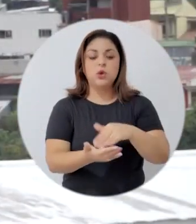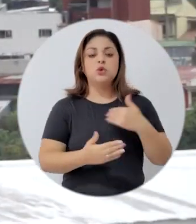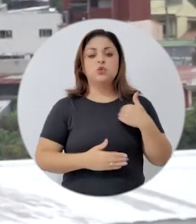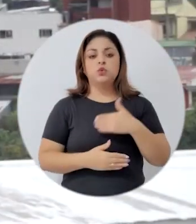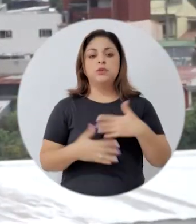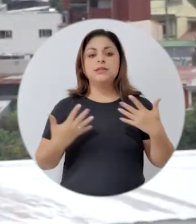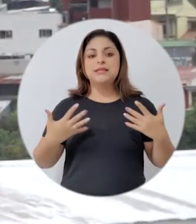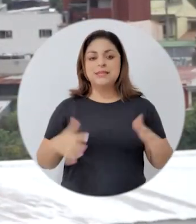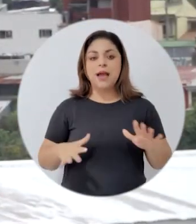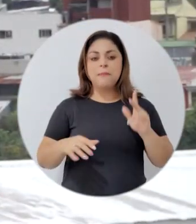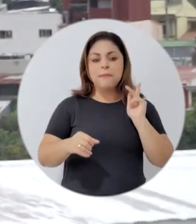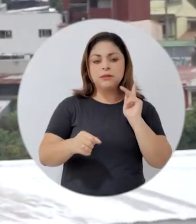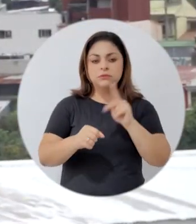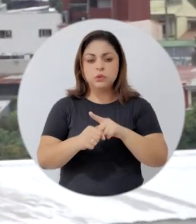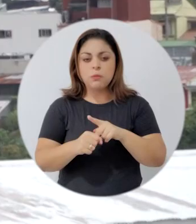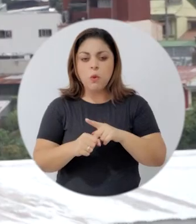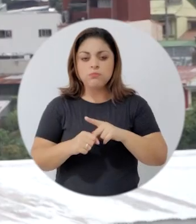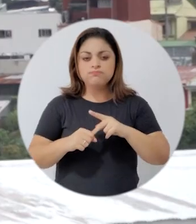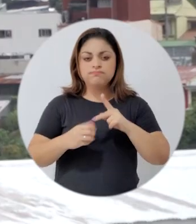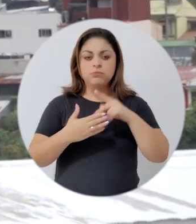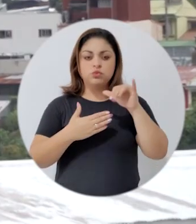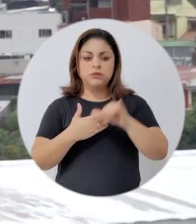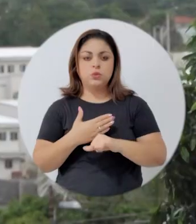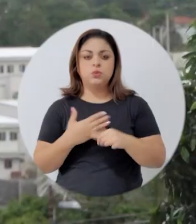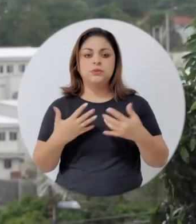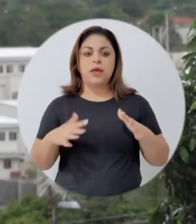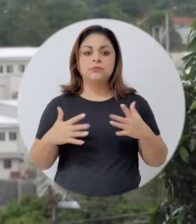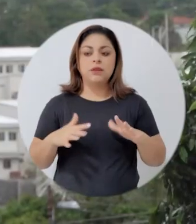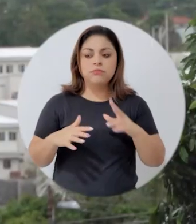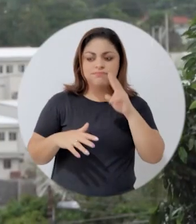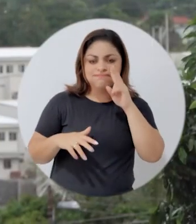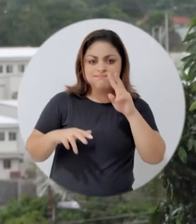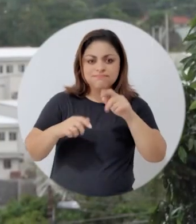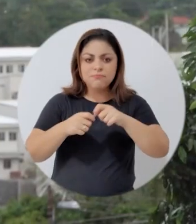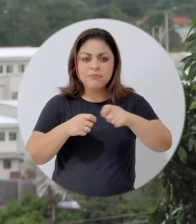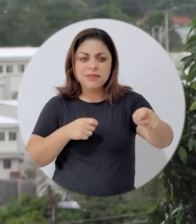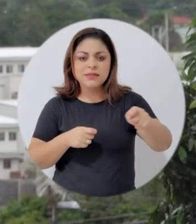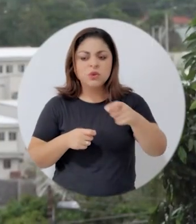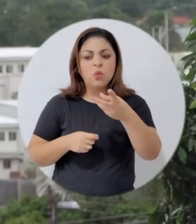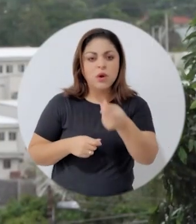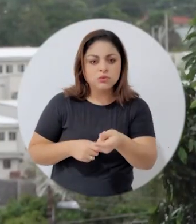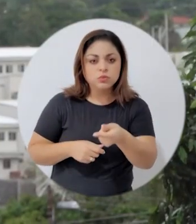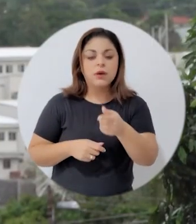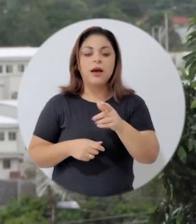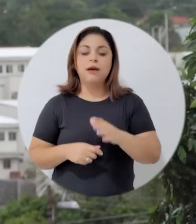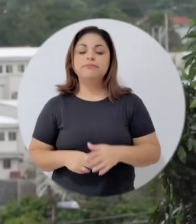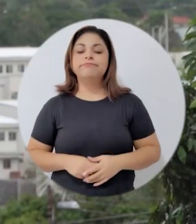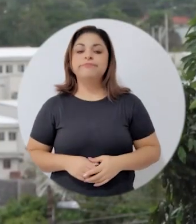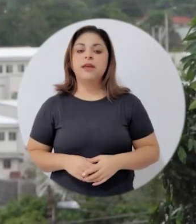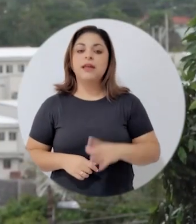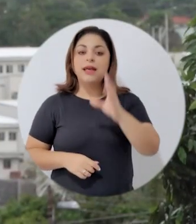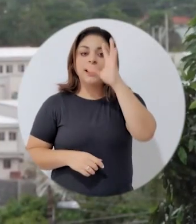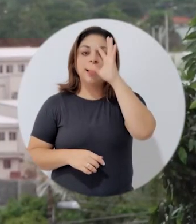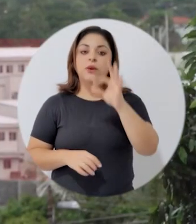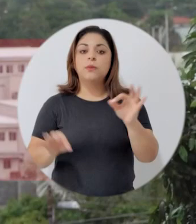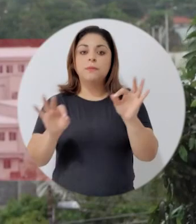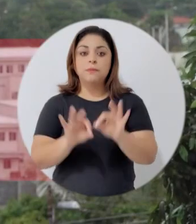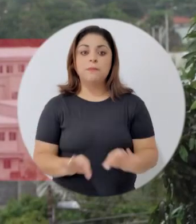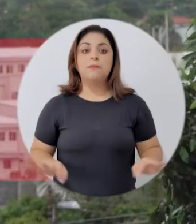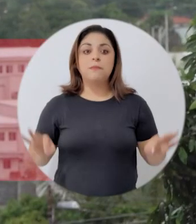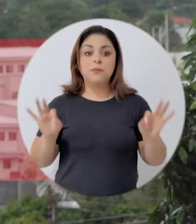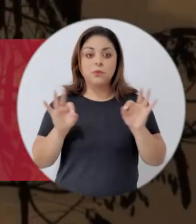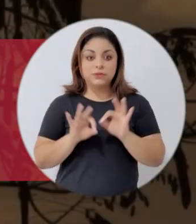un proyecto y medimos huella de carbono en cantones. Entonces creo que es importante, por lo menos en el